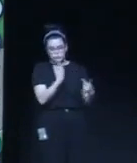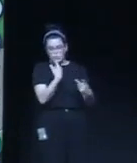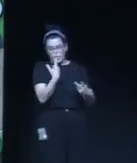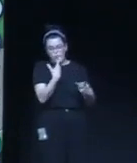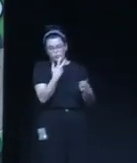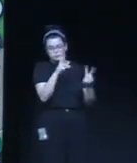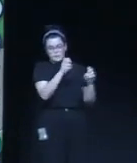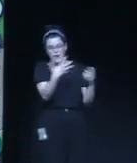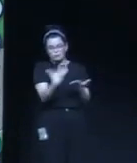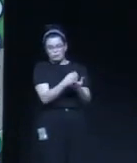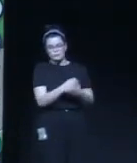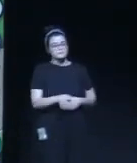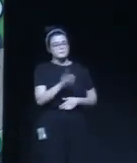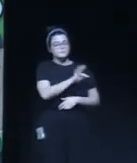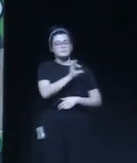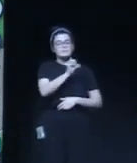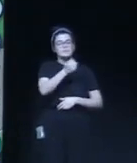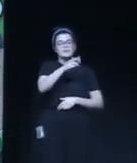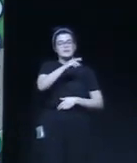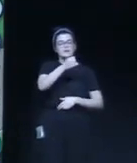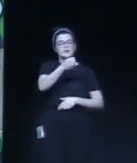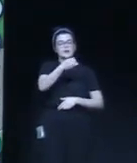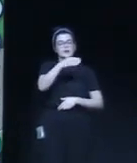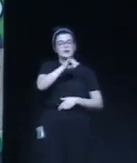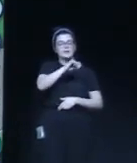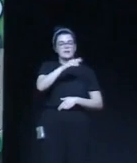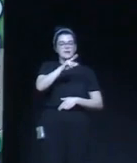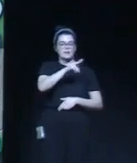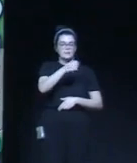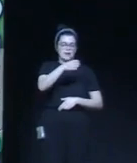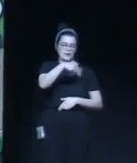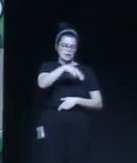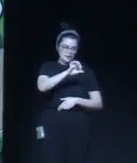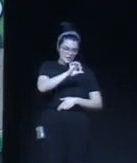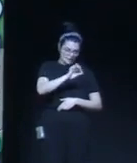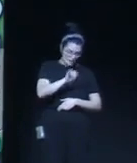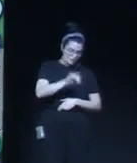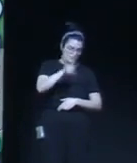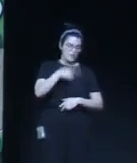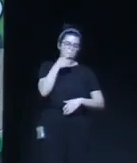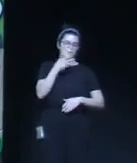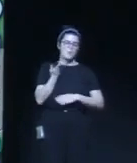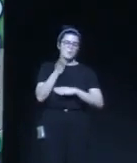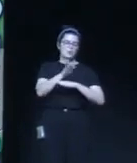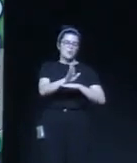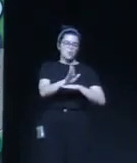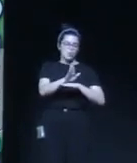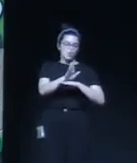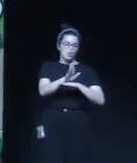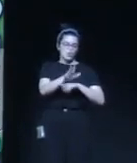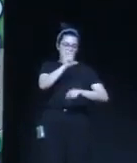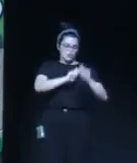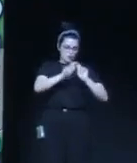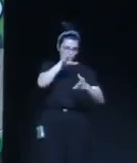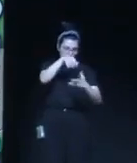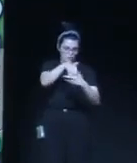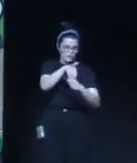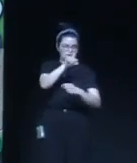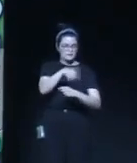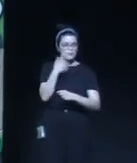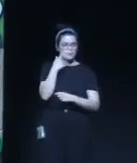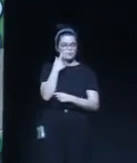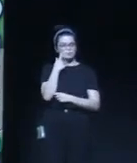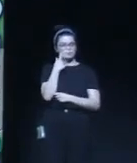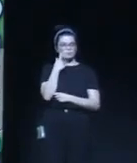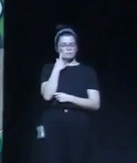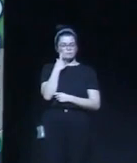Bueno, Sara Ibáñez, que es miembro de la Junta y portavoz de la asociación, y escuchaban a Estíbaliz decir que fue a la persona a la que escuchó